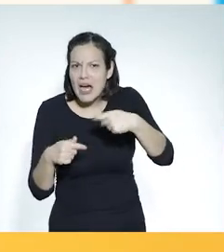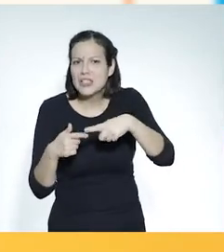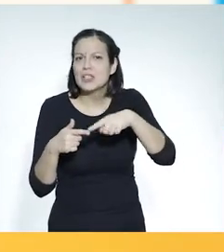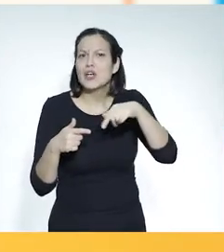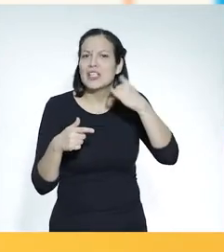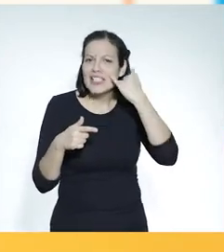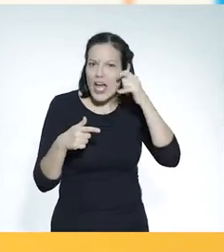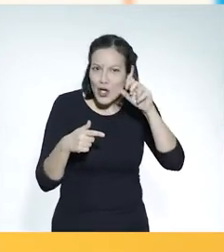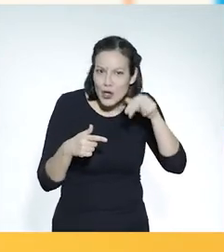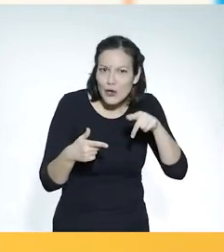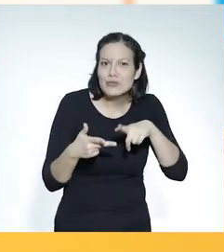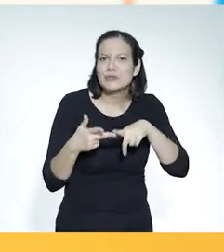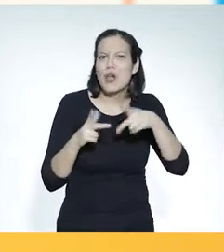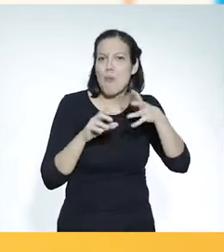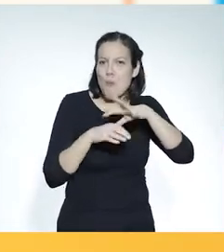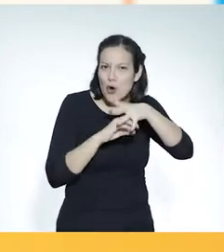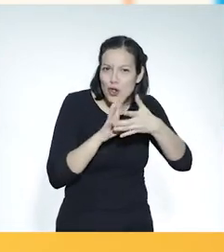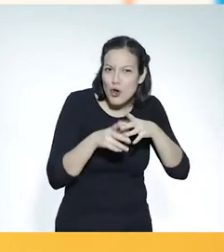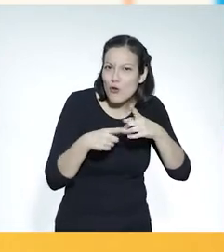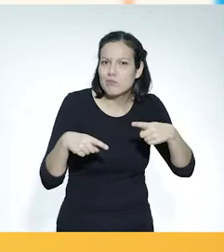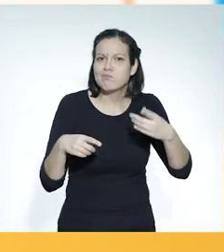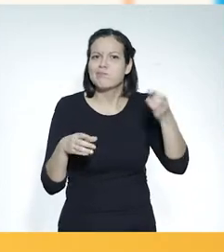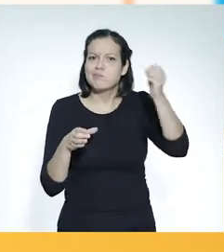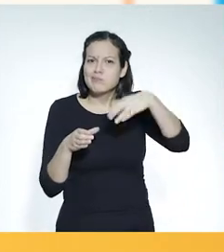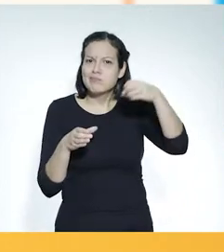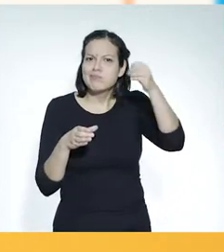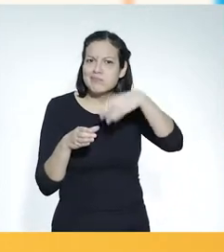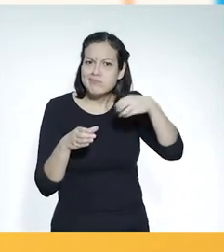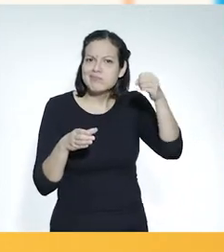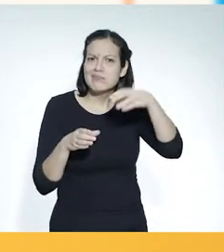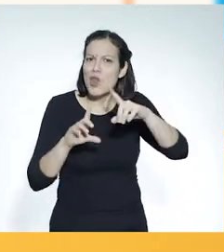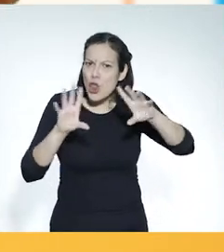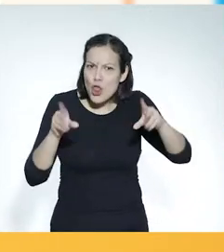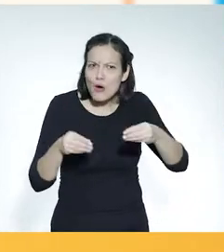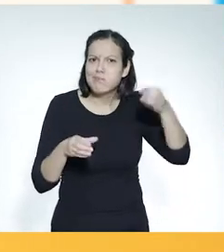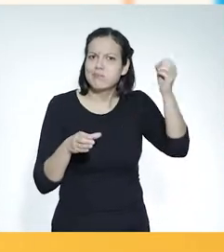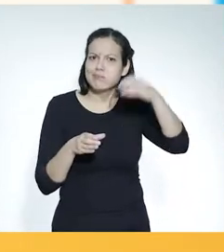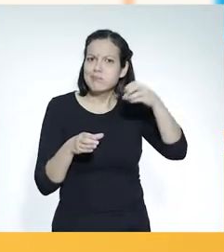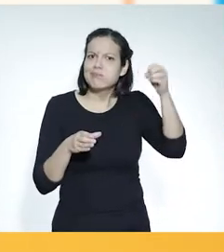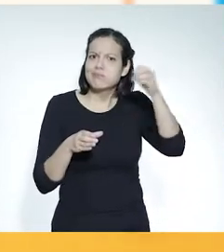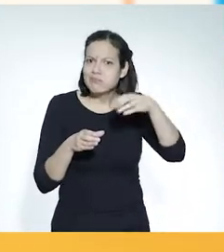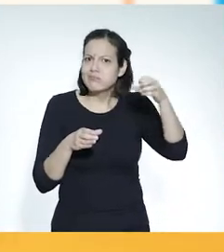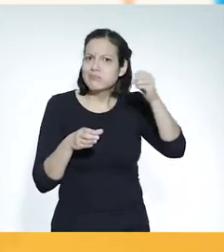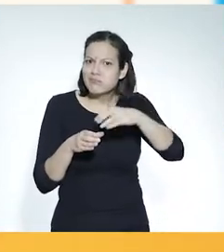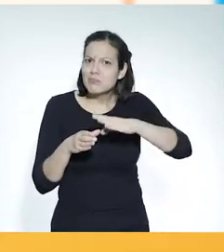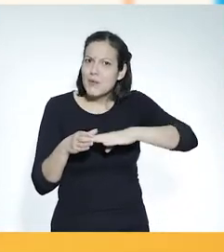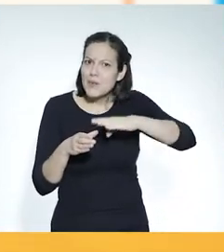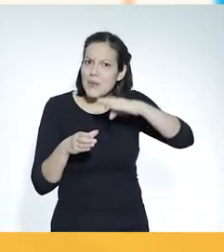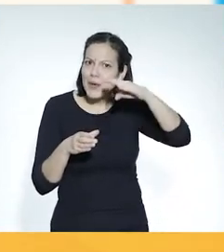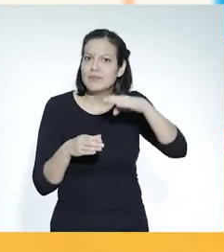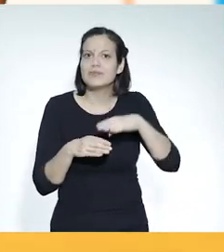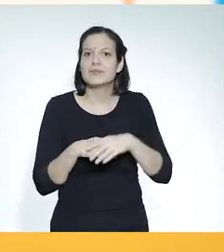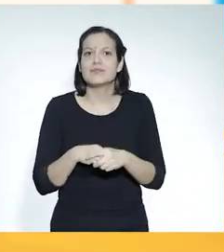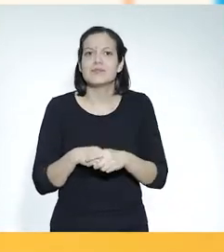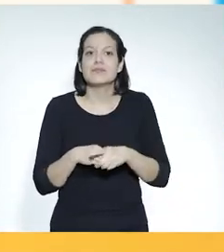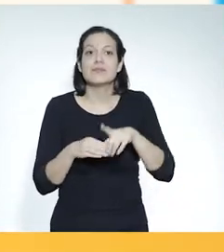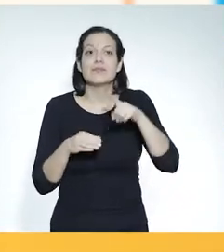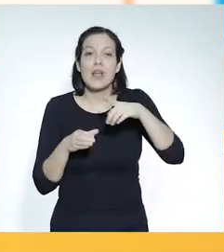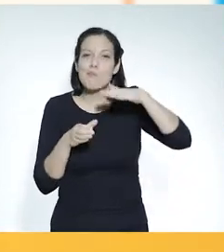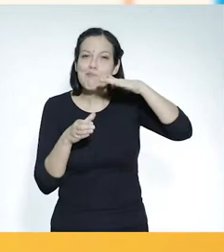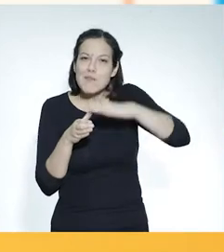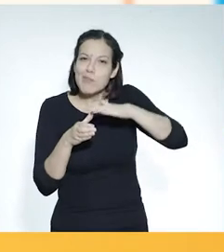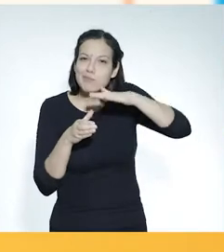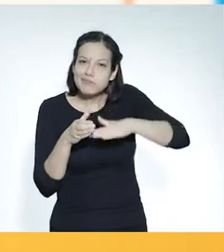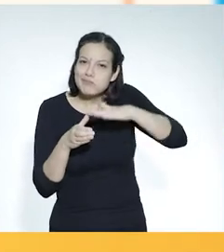de nylon, de envoltorios. Todo lo vamos colocando dentro de la botella y lo vamos